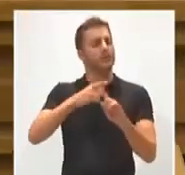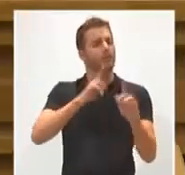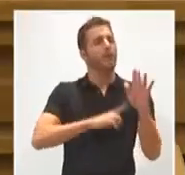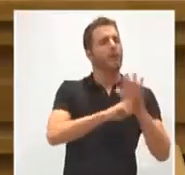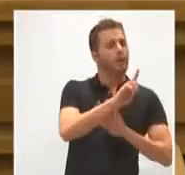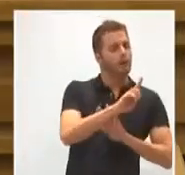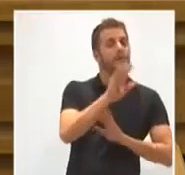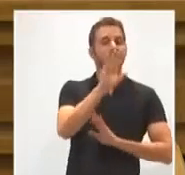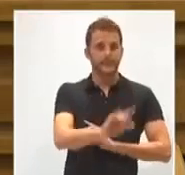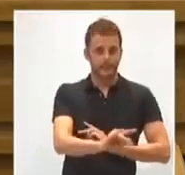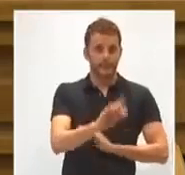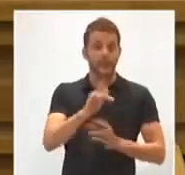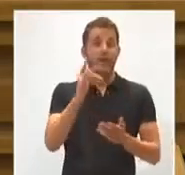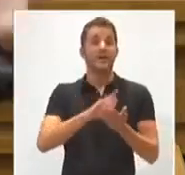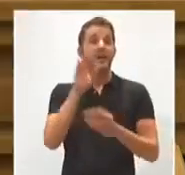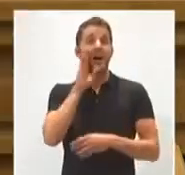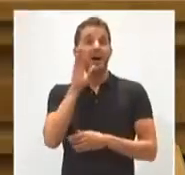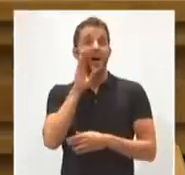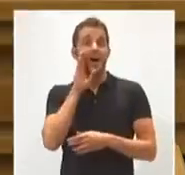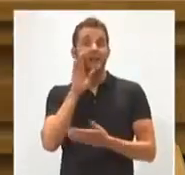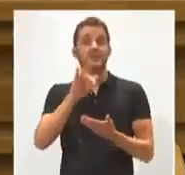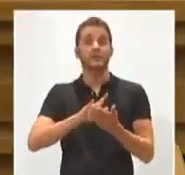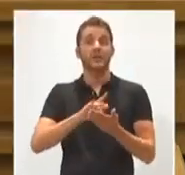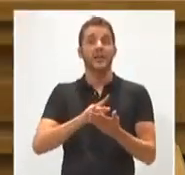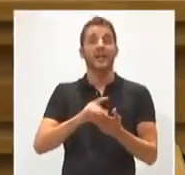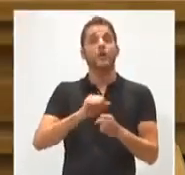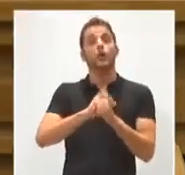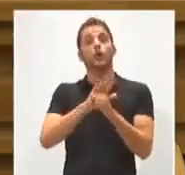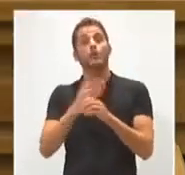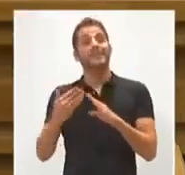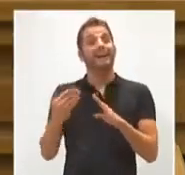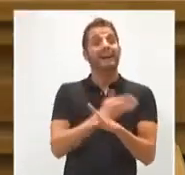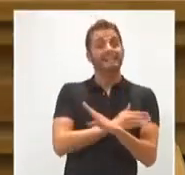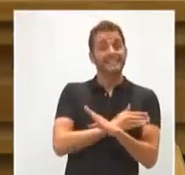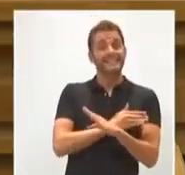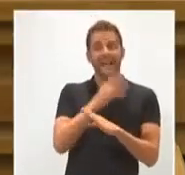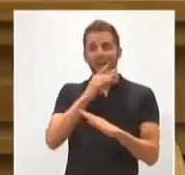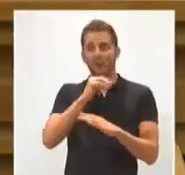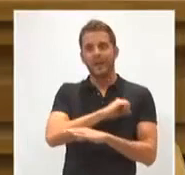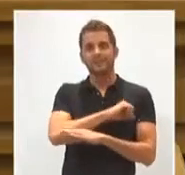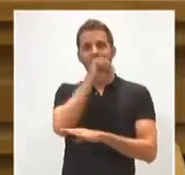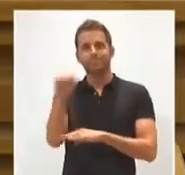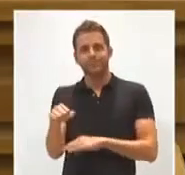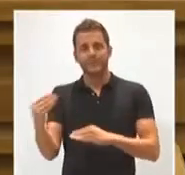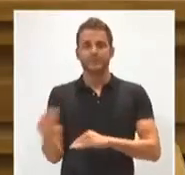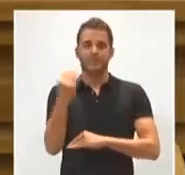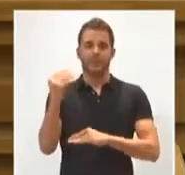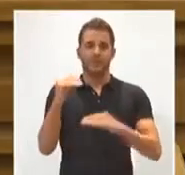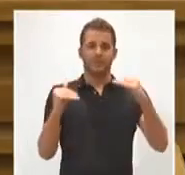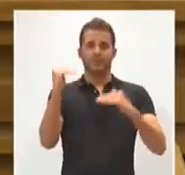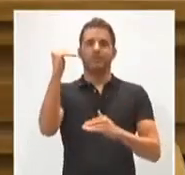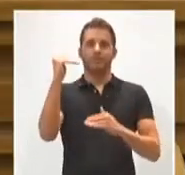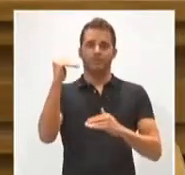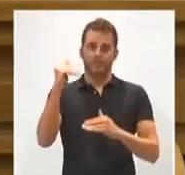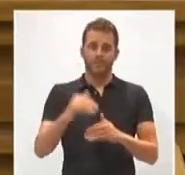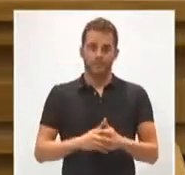el como les decía al principio quedar mucho mejor que estábamos antes del proyecto sería un objetivo para mí pírrico el que nos mantuviéramos en un